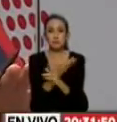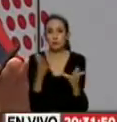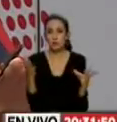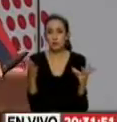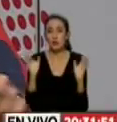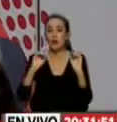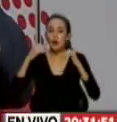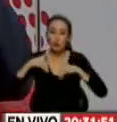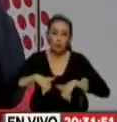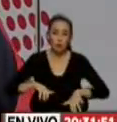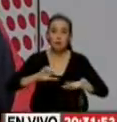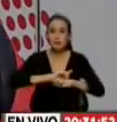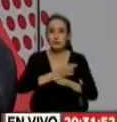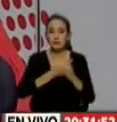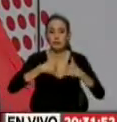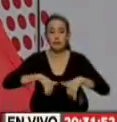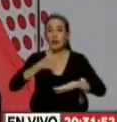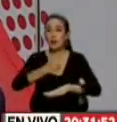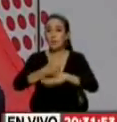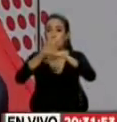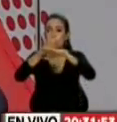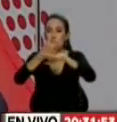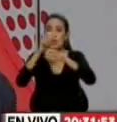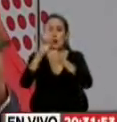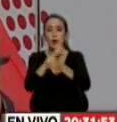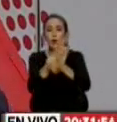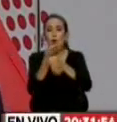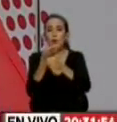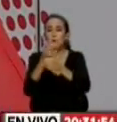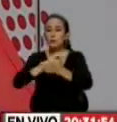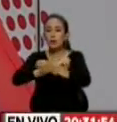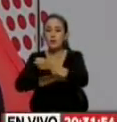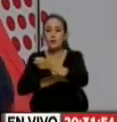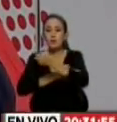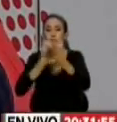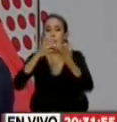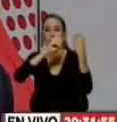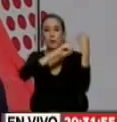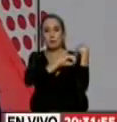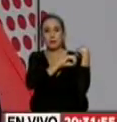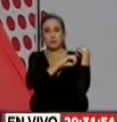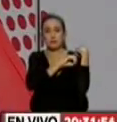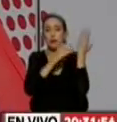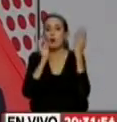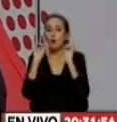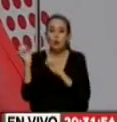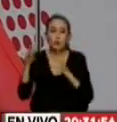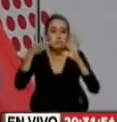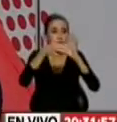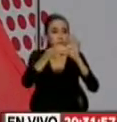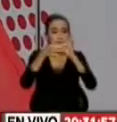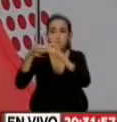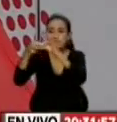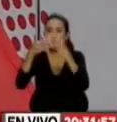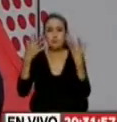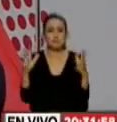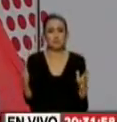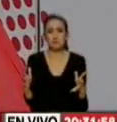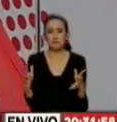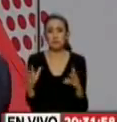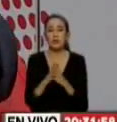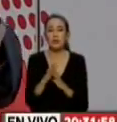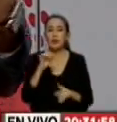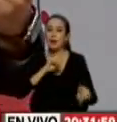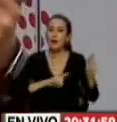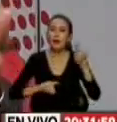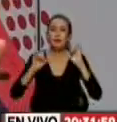se mantiene en el poder exclusivamente a través del uso monopólico de la fuerza y que, por último, no mantiene ninguna relación con el concierto internacional. Algo